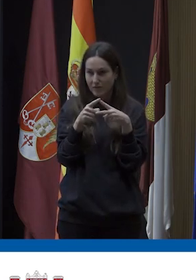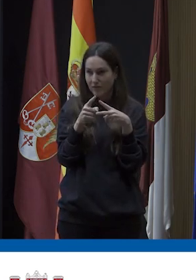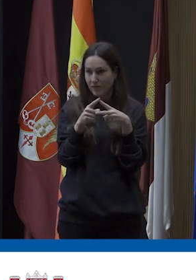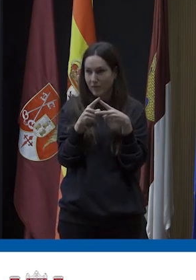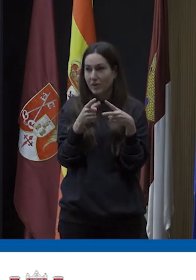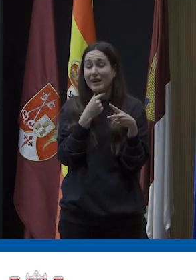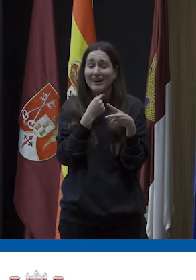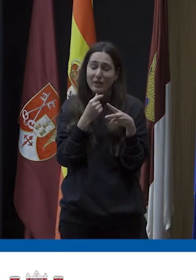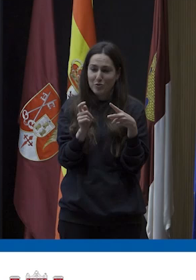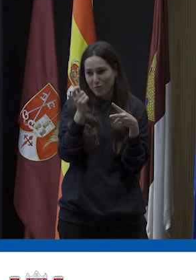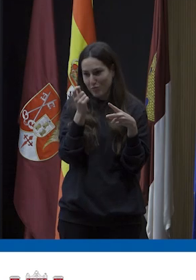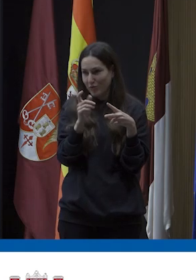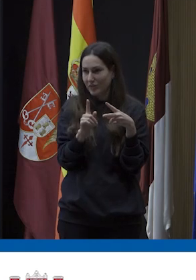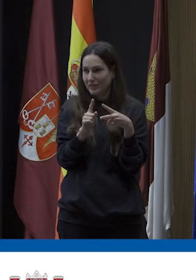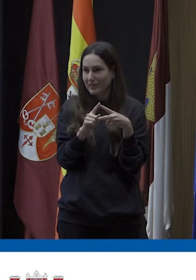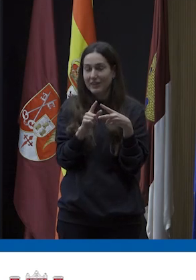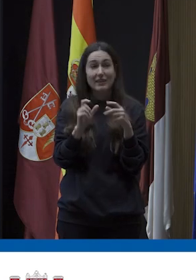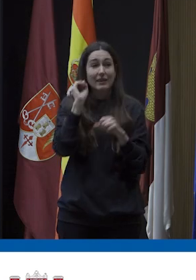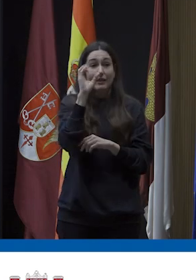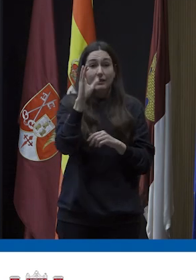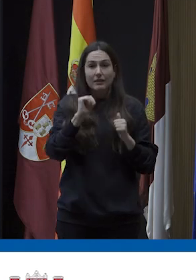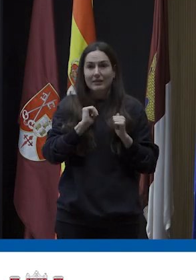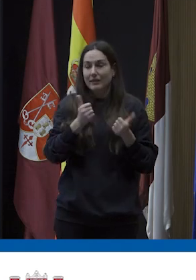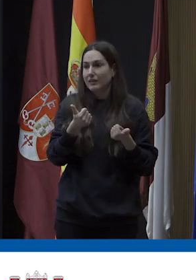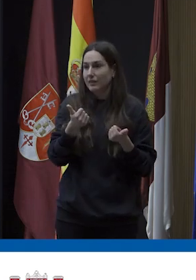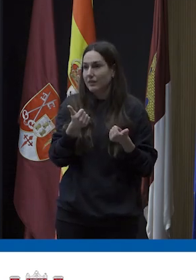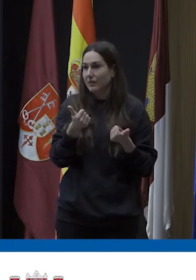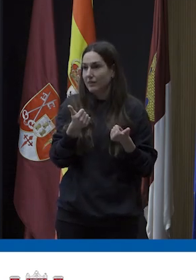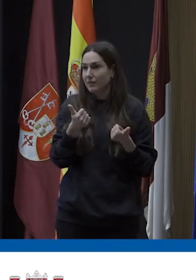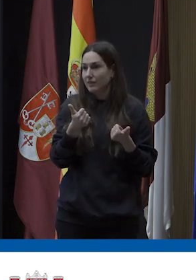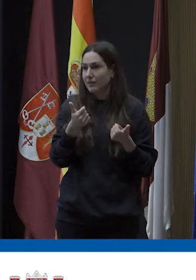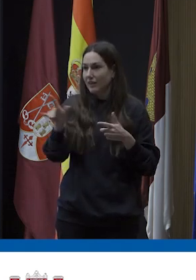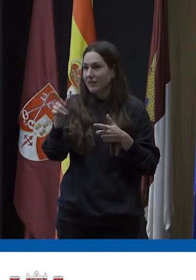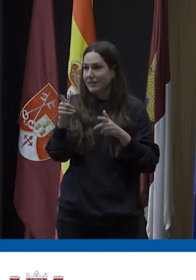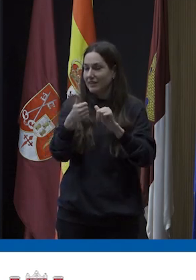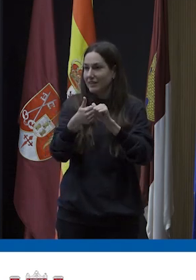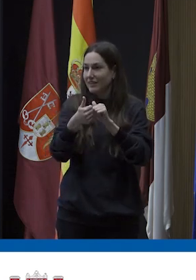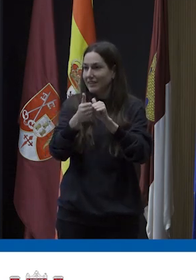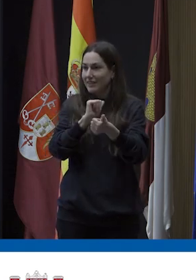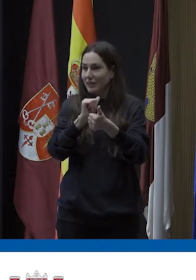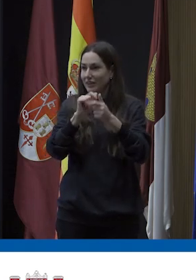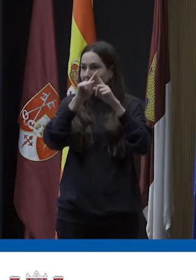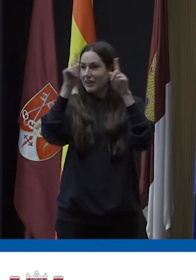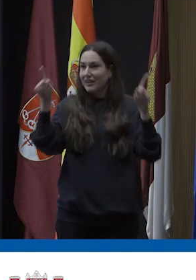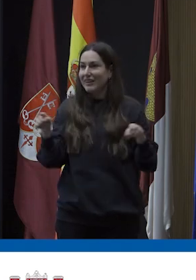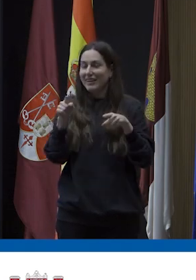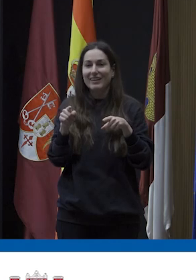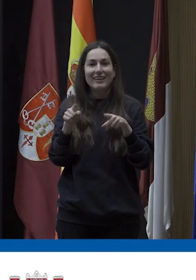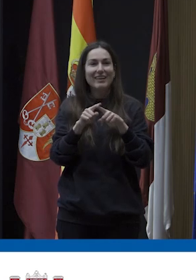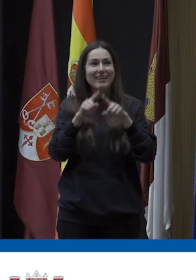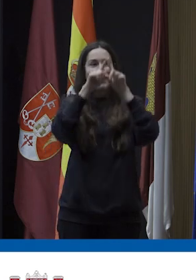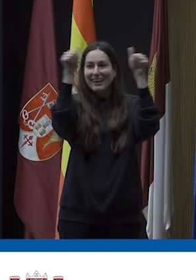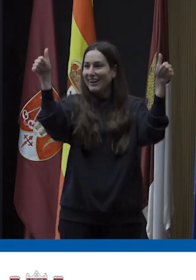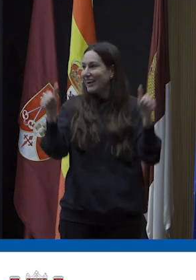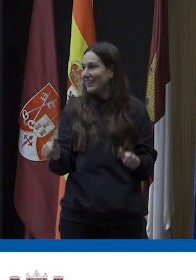poco graciosa. El inicio de su conferencia se ha copiado usted del cartel de la feria.